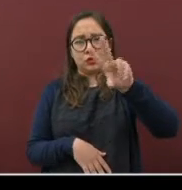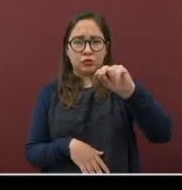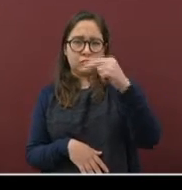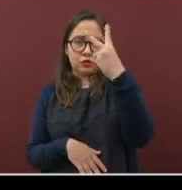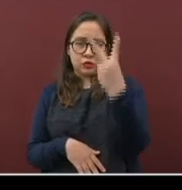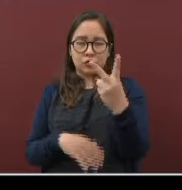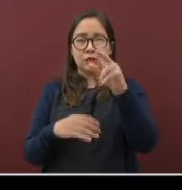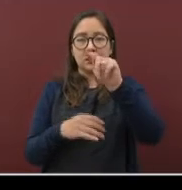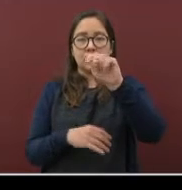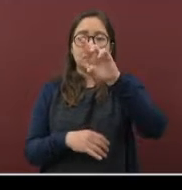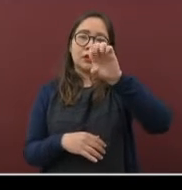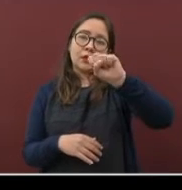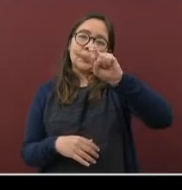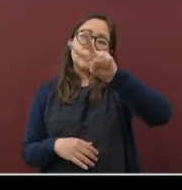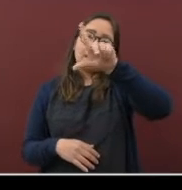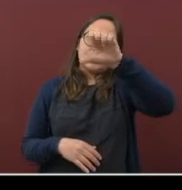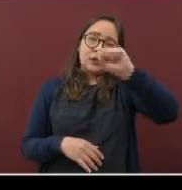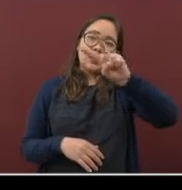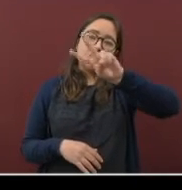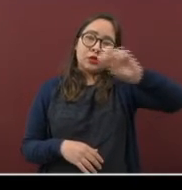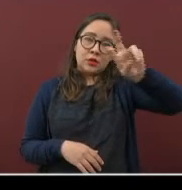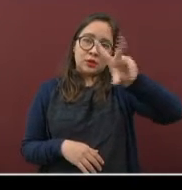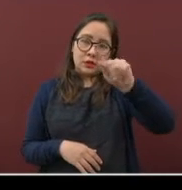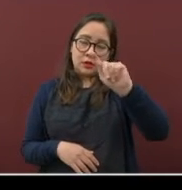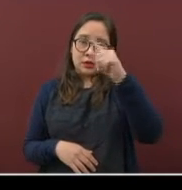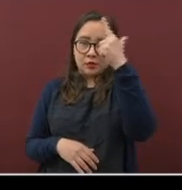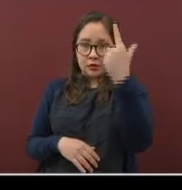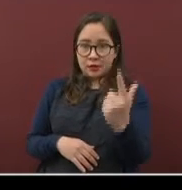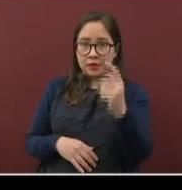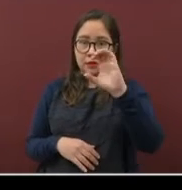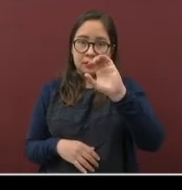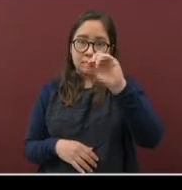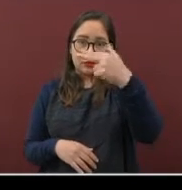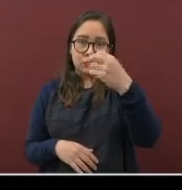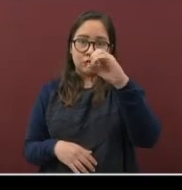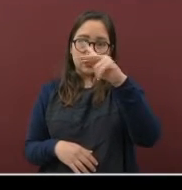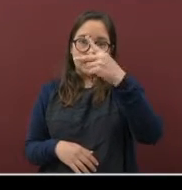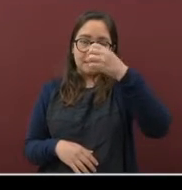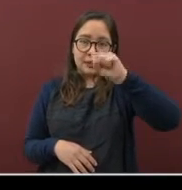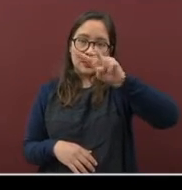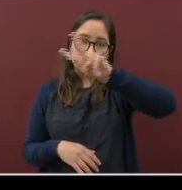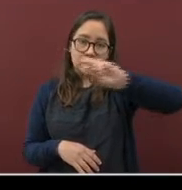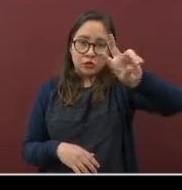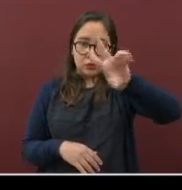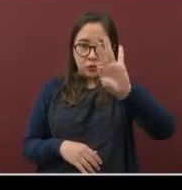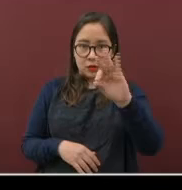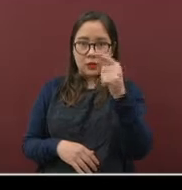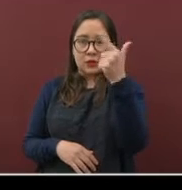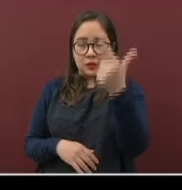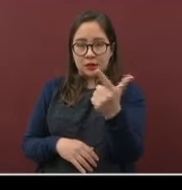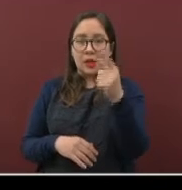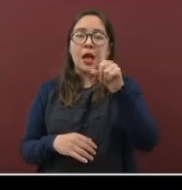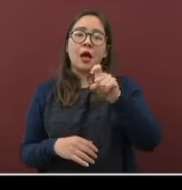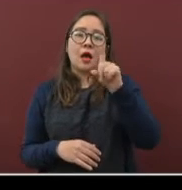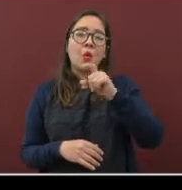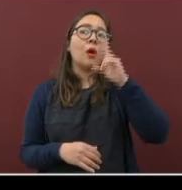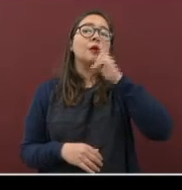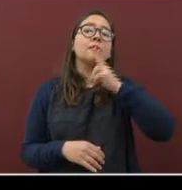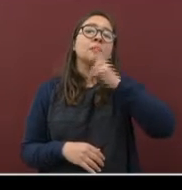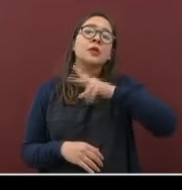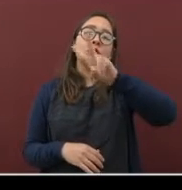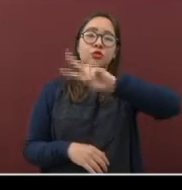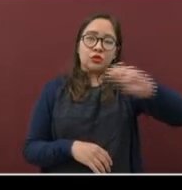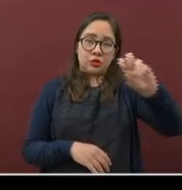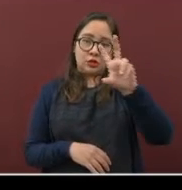valles 277 las choapas 247 agua dulce